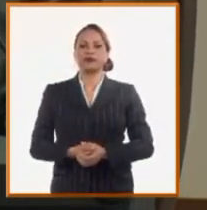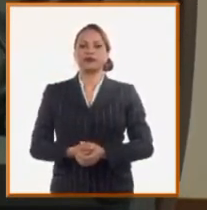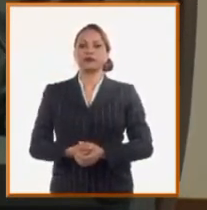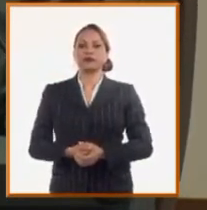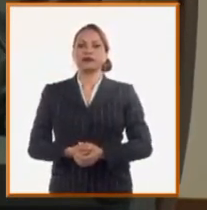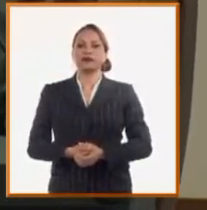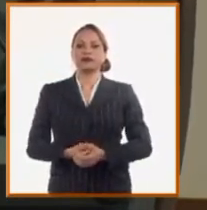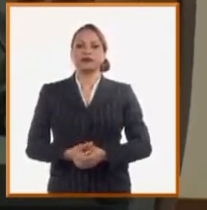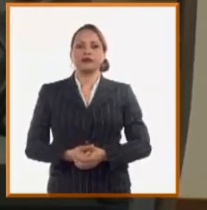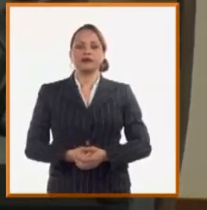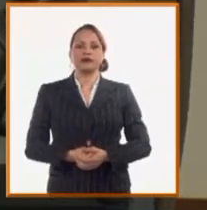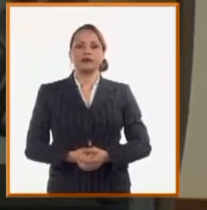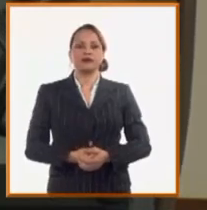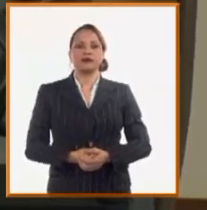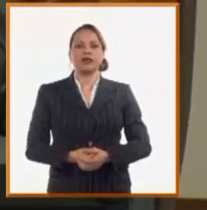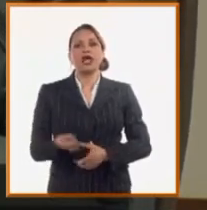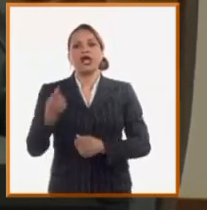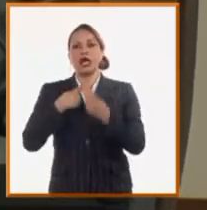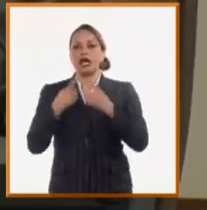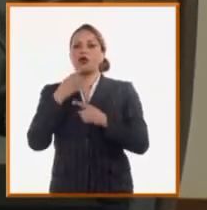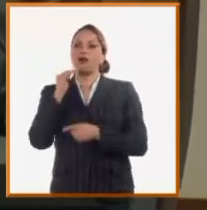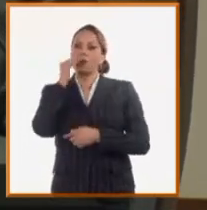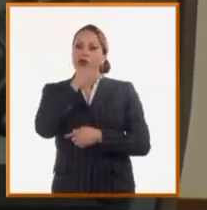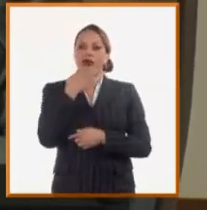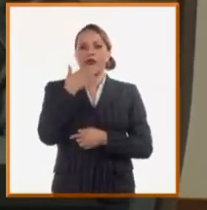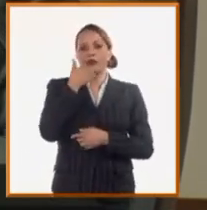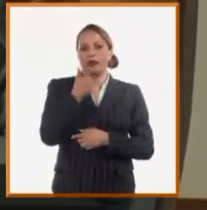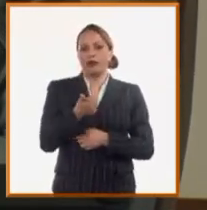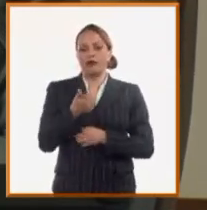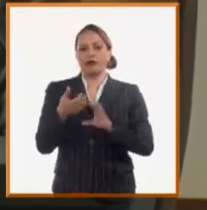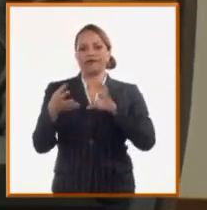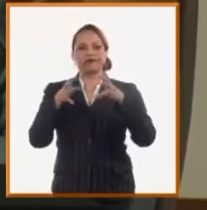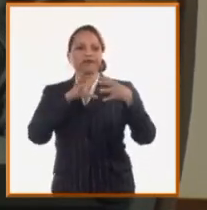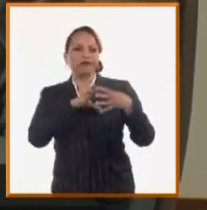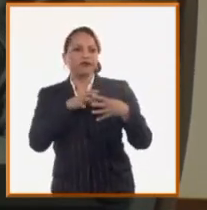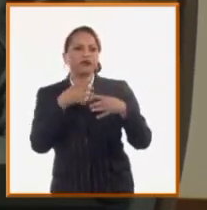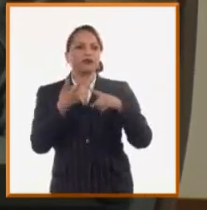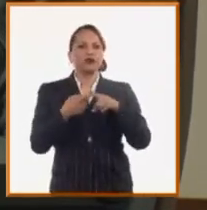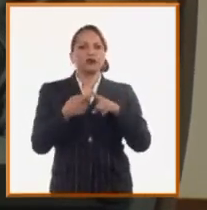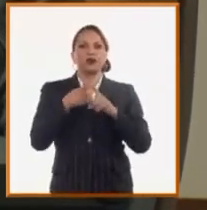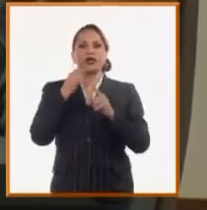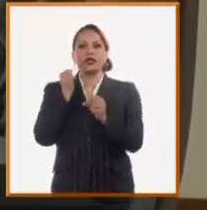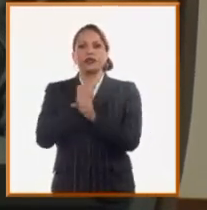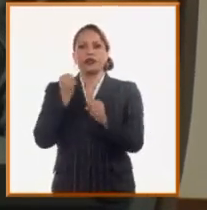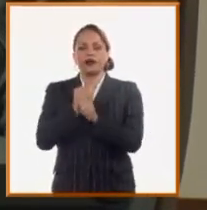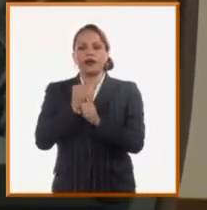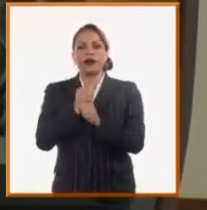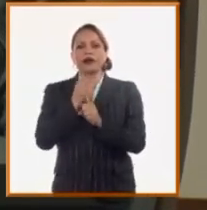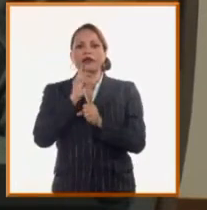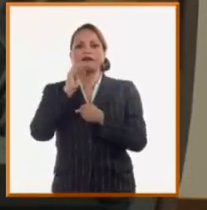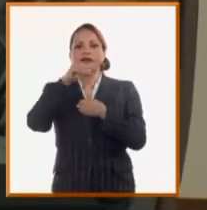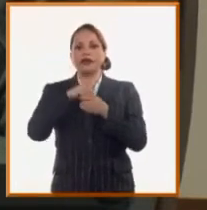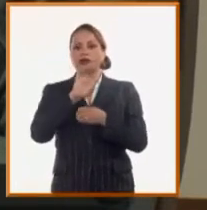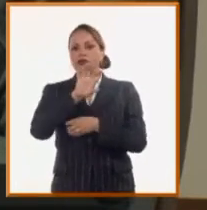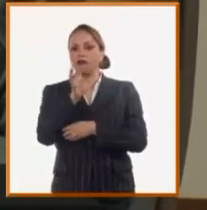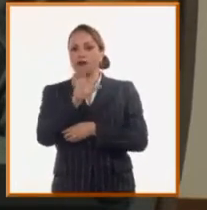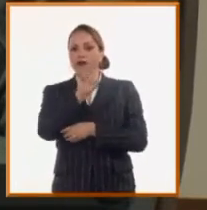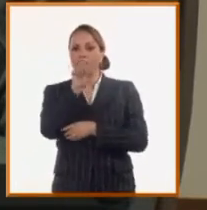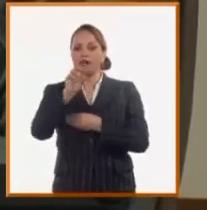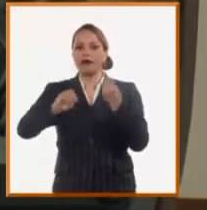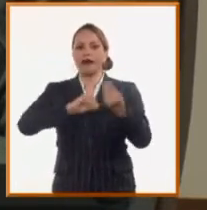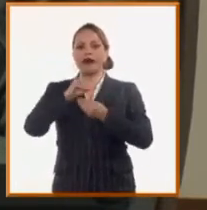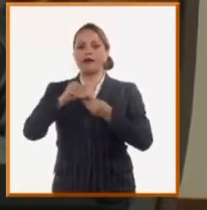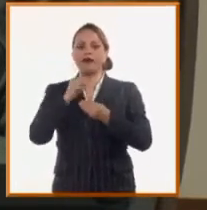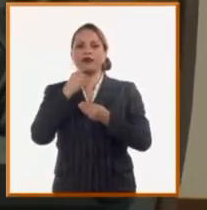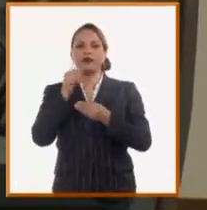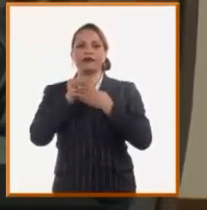Es una expresión más moderna de cómo se opera monetariamente. Ahora, ¿cuál